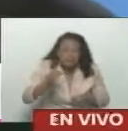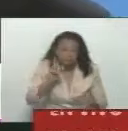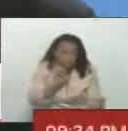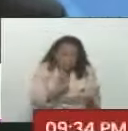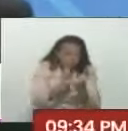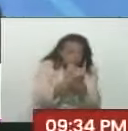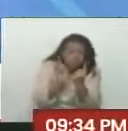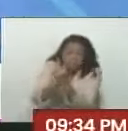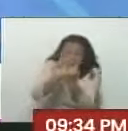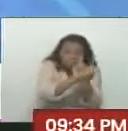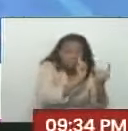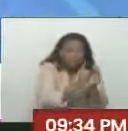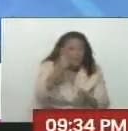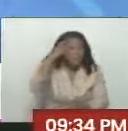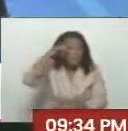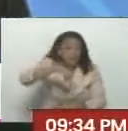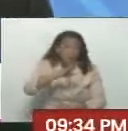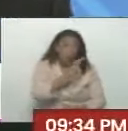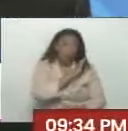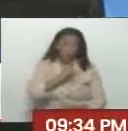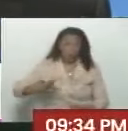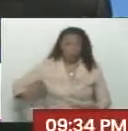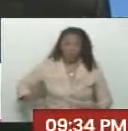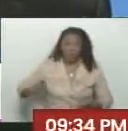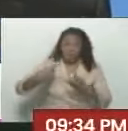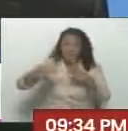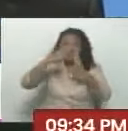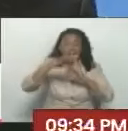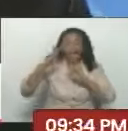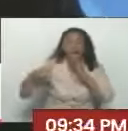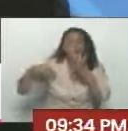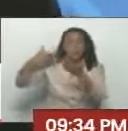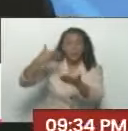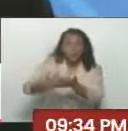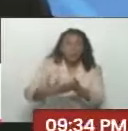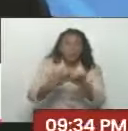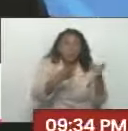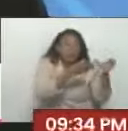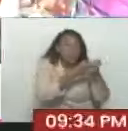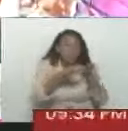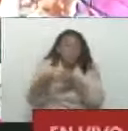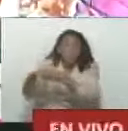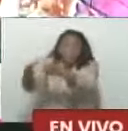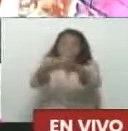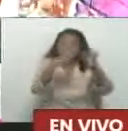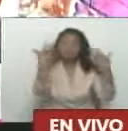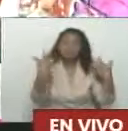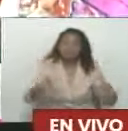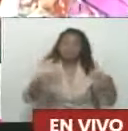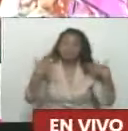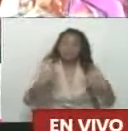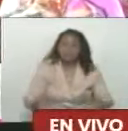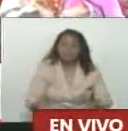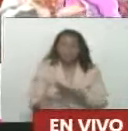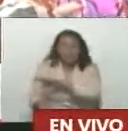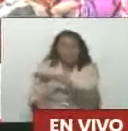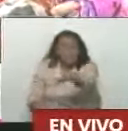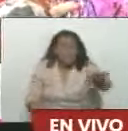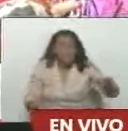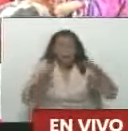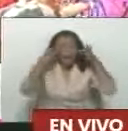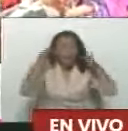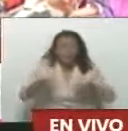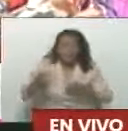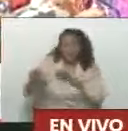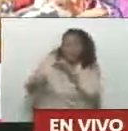mano, el mismo día del Corpus Christi, en distintos años, a tantas cofradías que tienen esta tradición viva